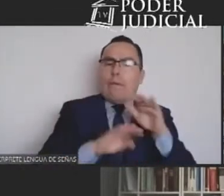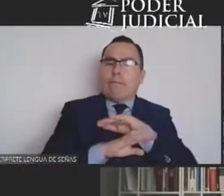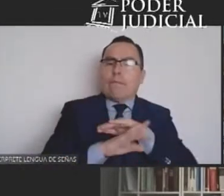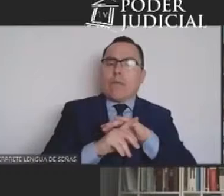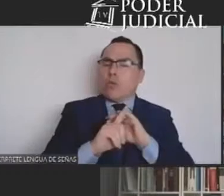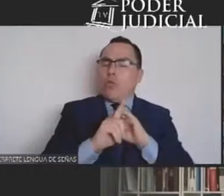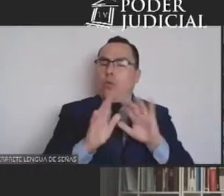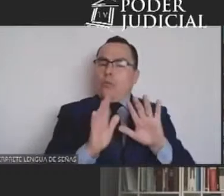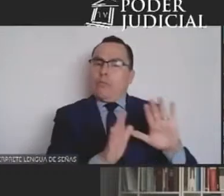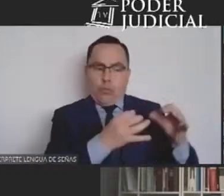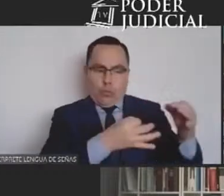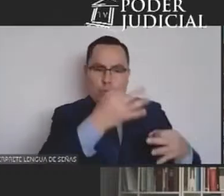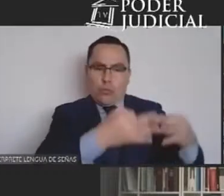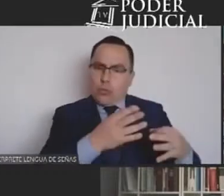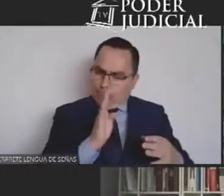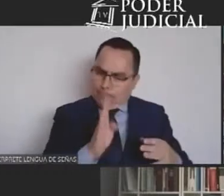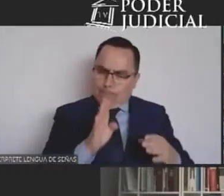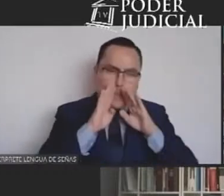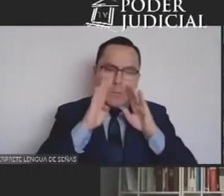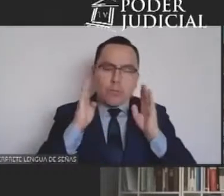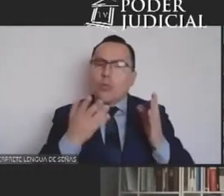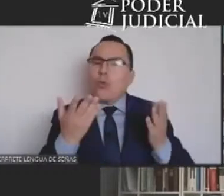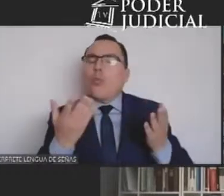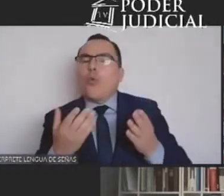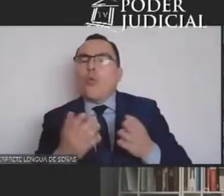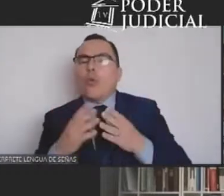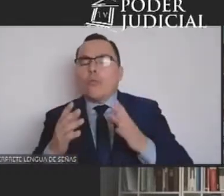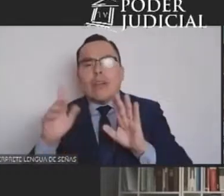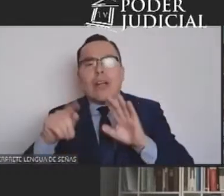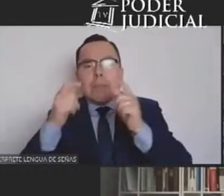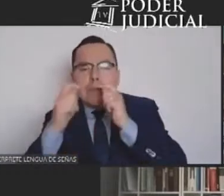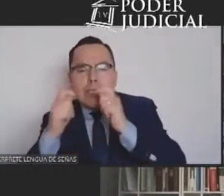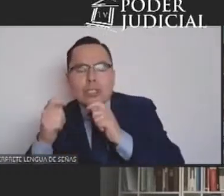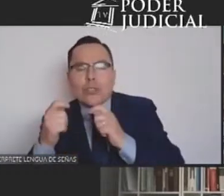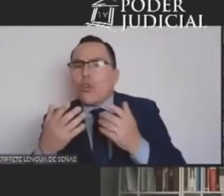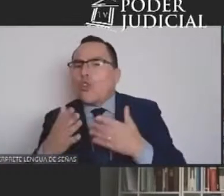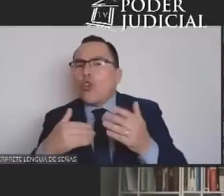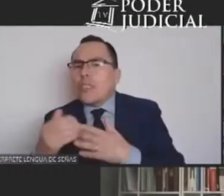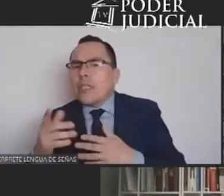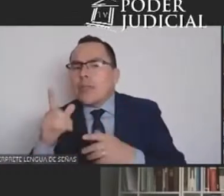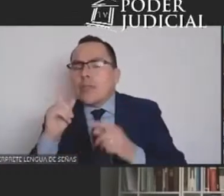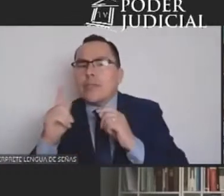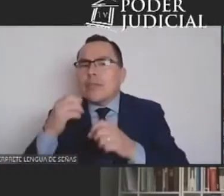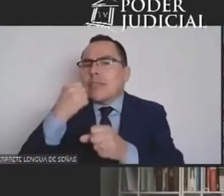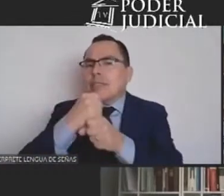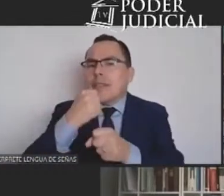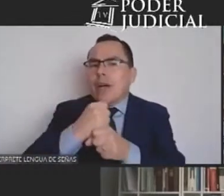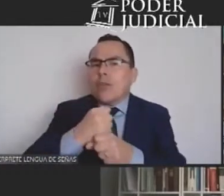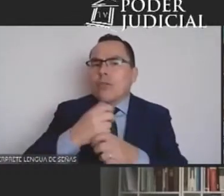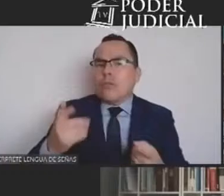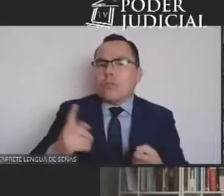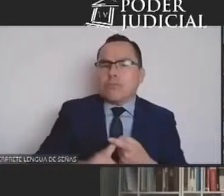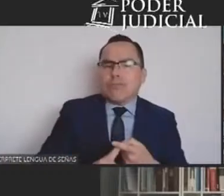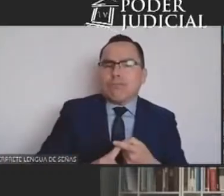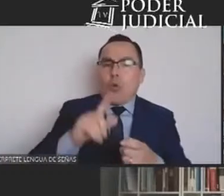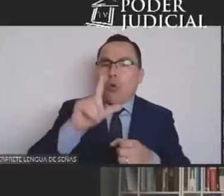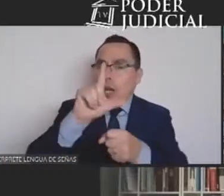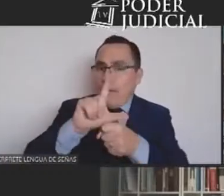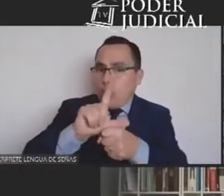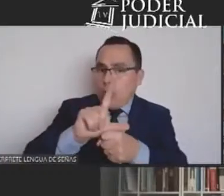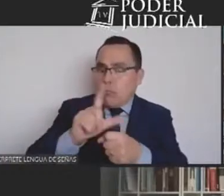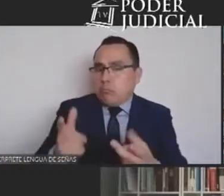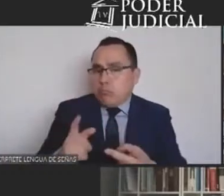superioridad o halo monárquico de los funcionarios, la precariedad laboral de los empleados u